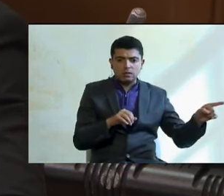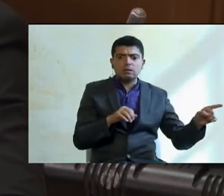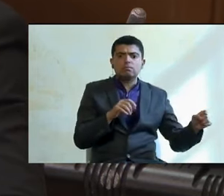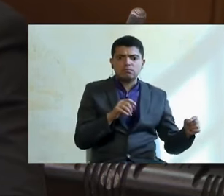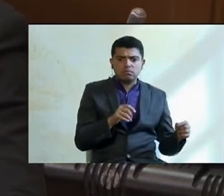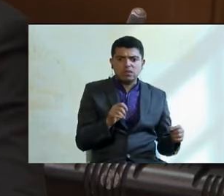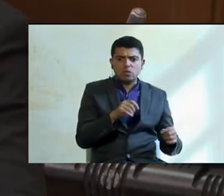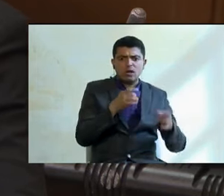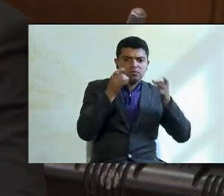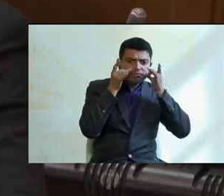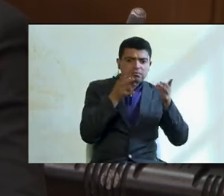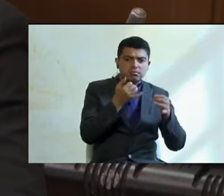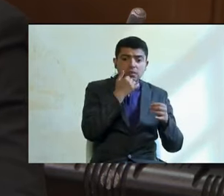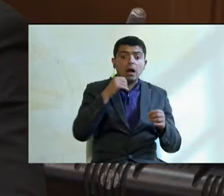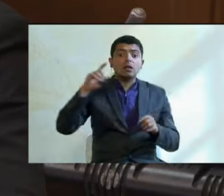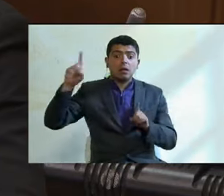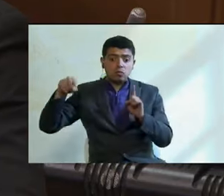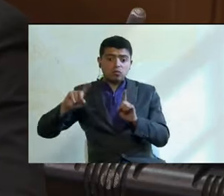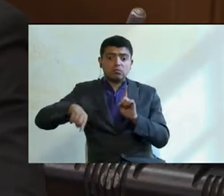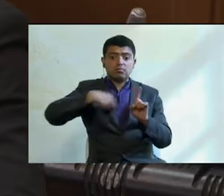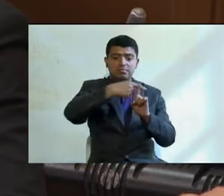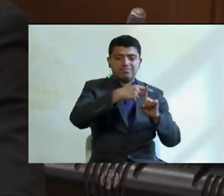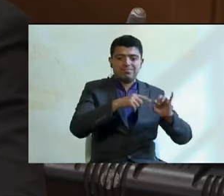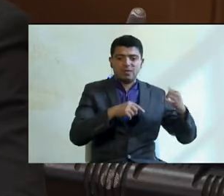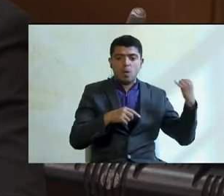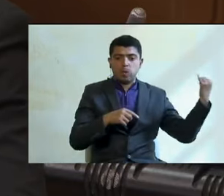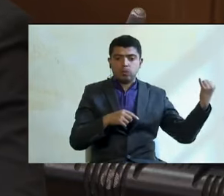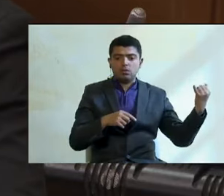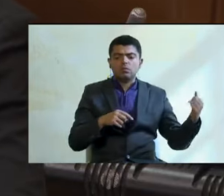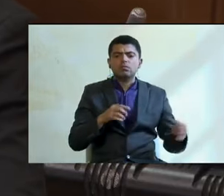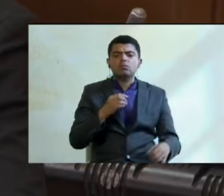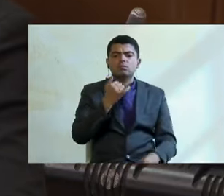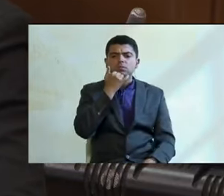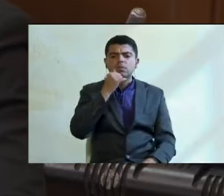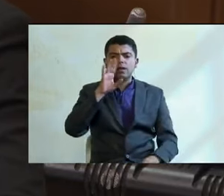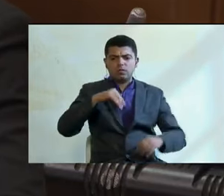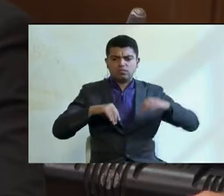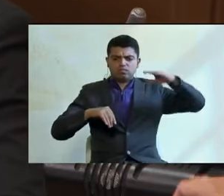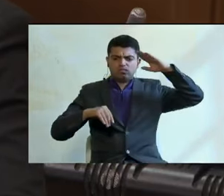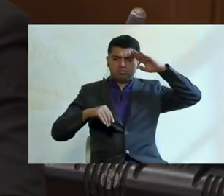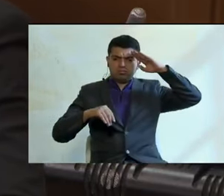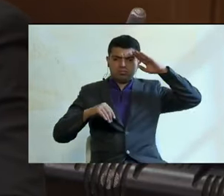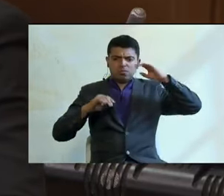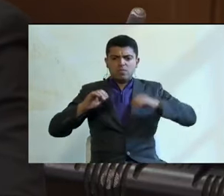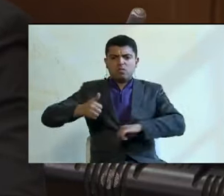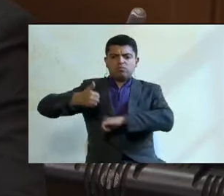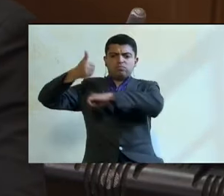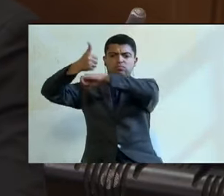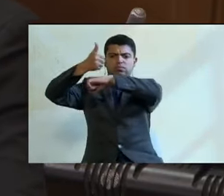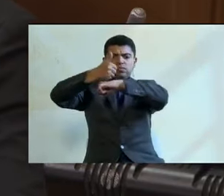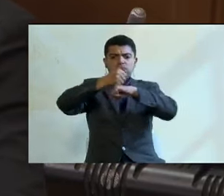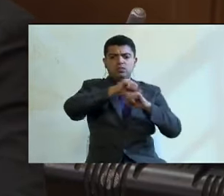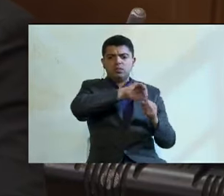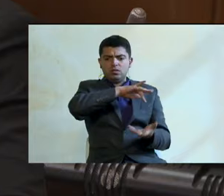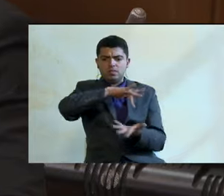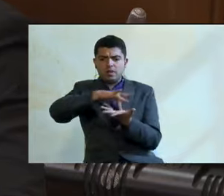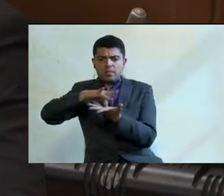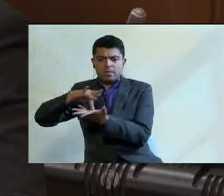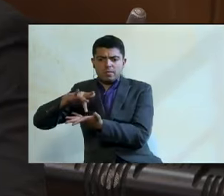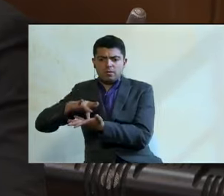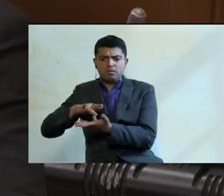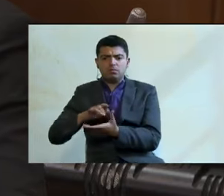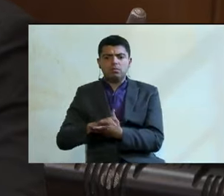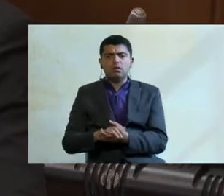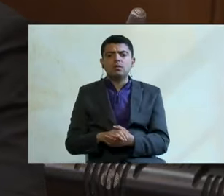a amenazarlos cuando vienen los altos oficiales aquí hacer el lobby para que el proyecto se caiga Cómo llama eso